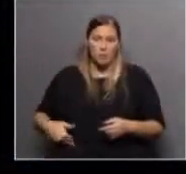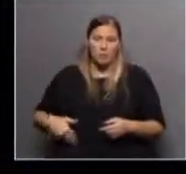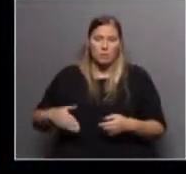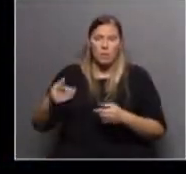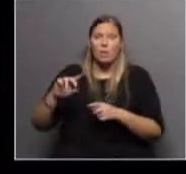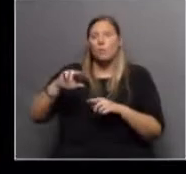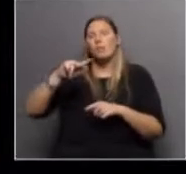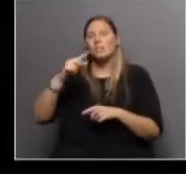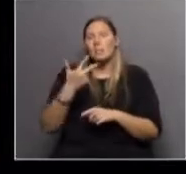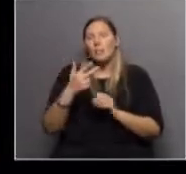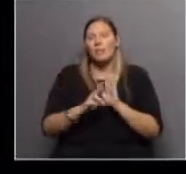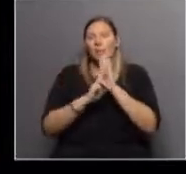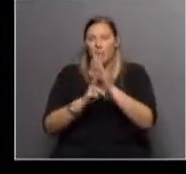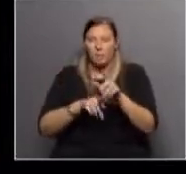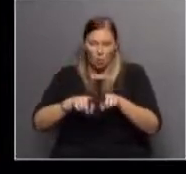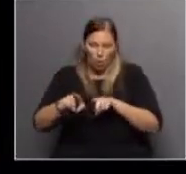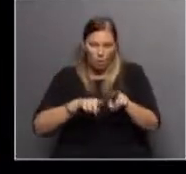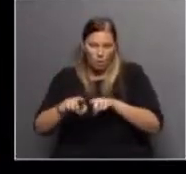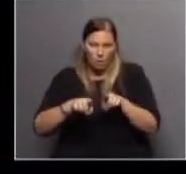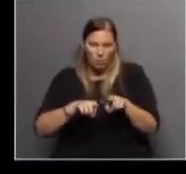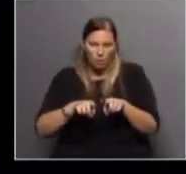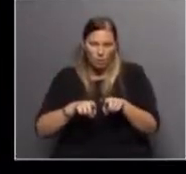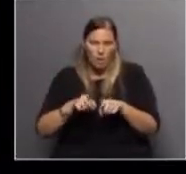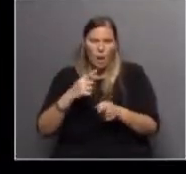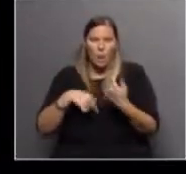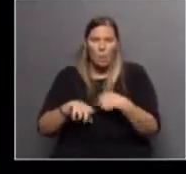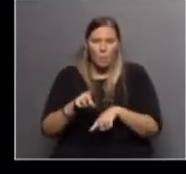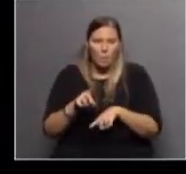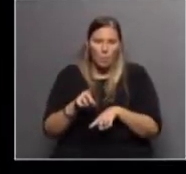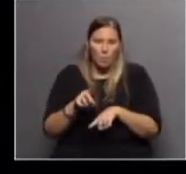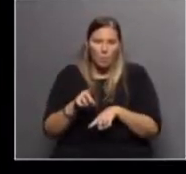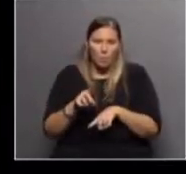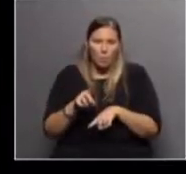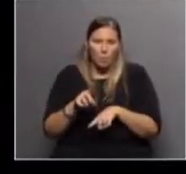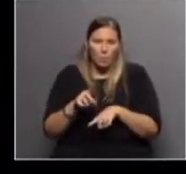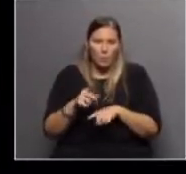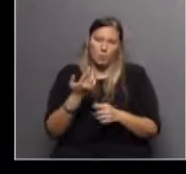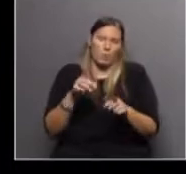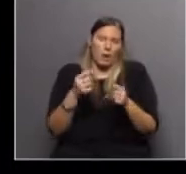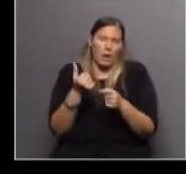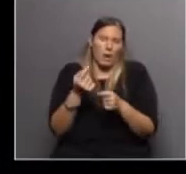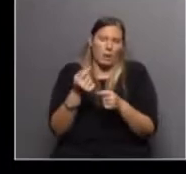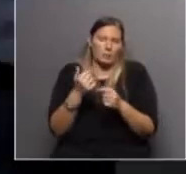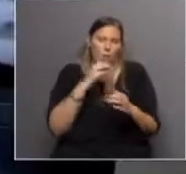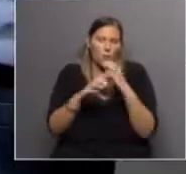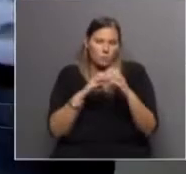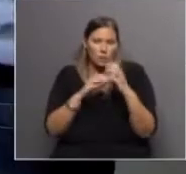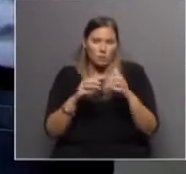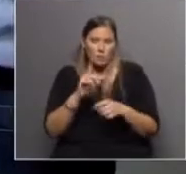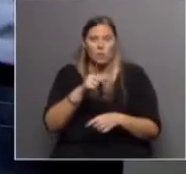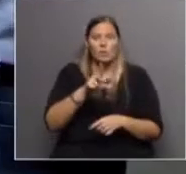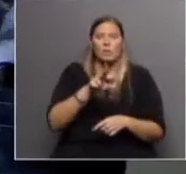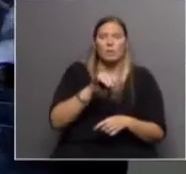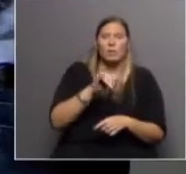3 referentes, de los 3 coordinadores. Pero termina habiendo un montón de vasos comunicantes y una buena parte del trabajo del